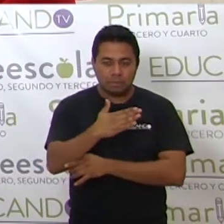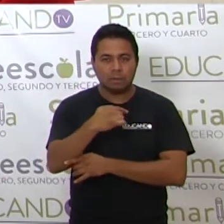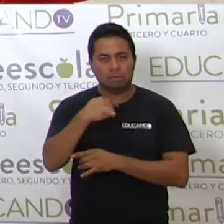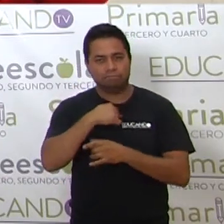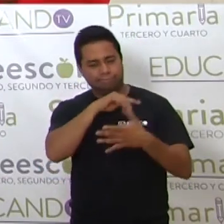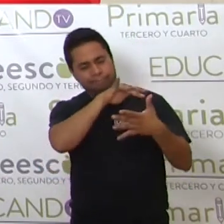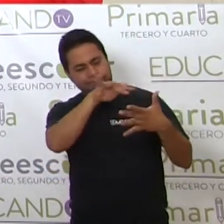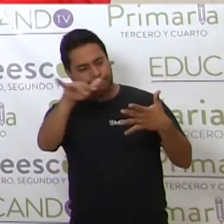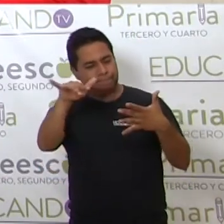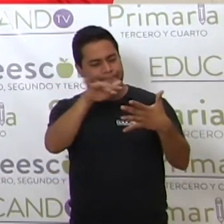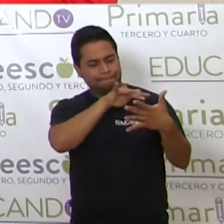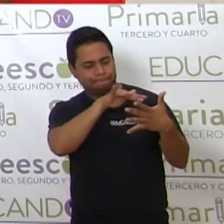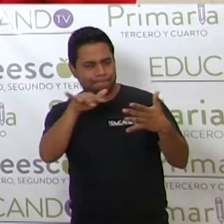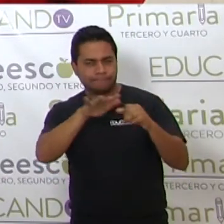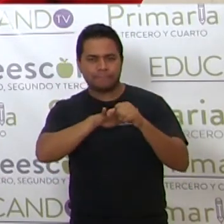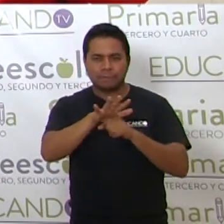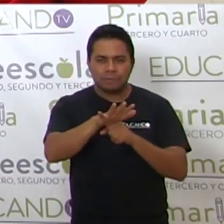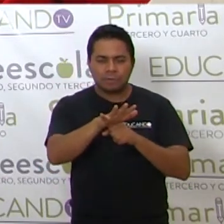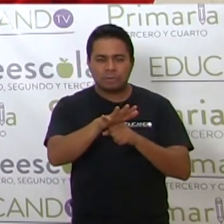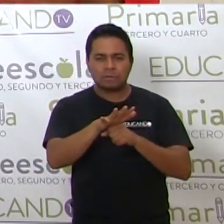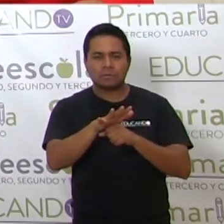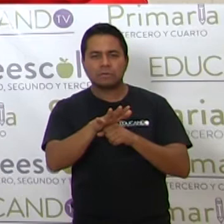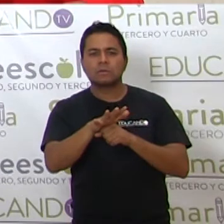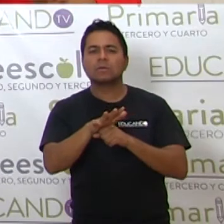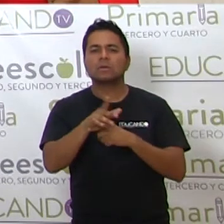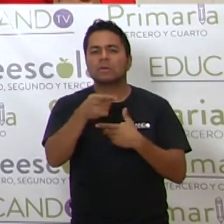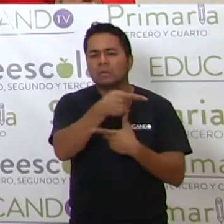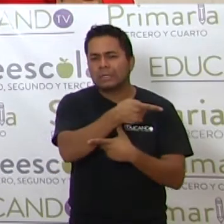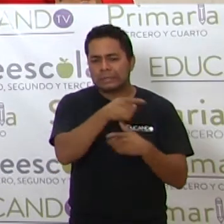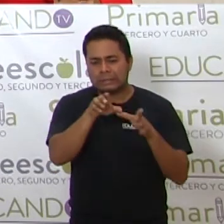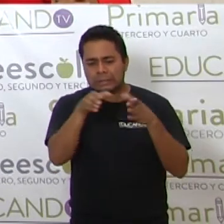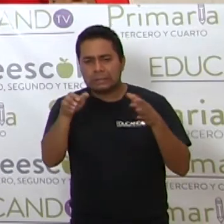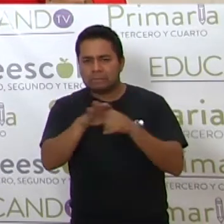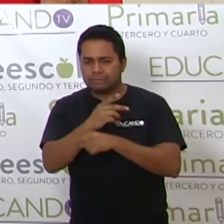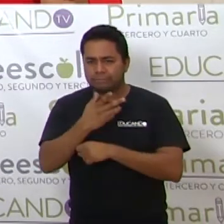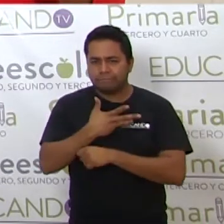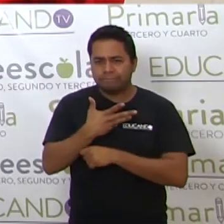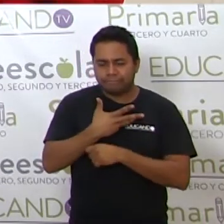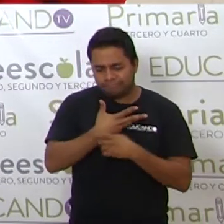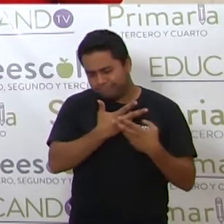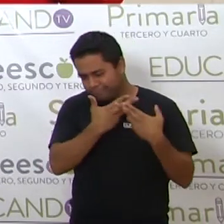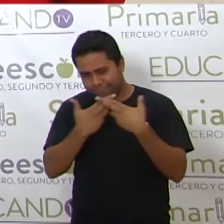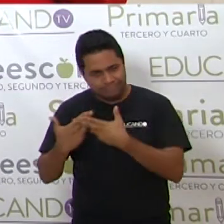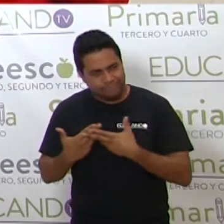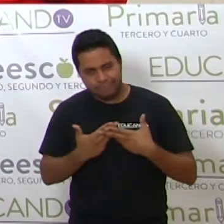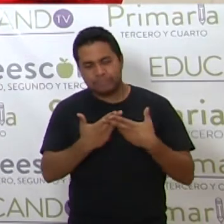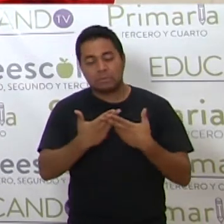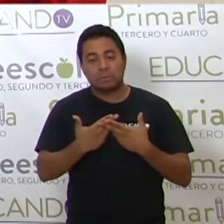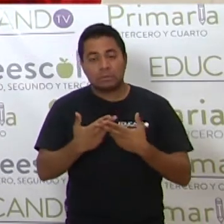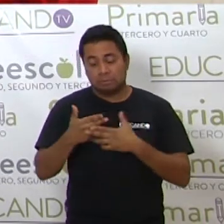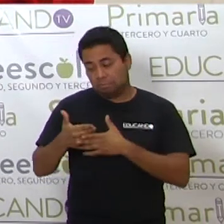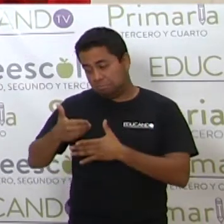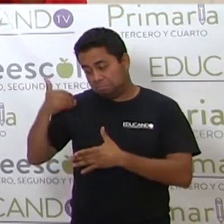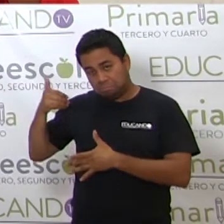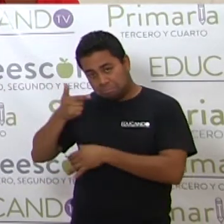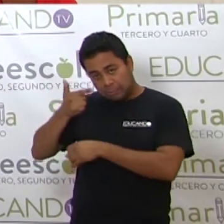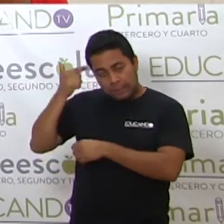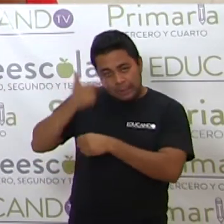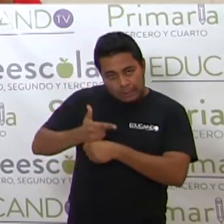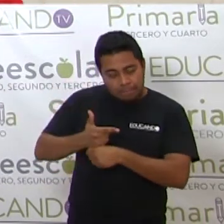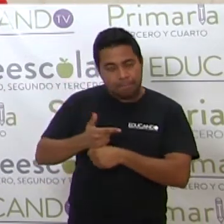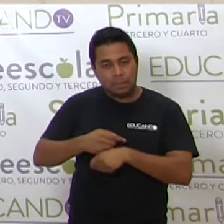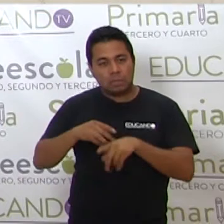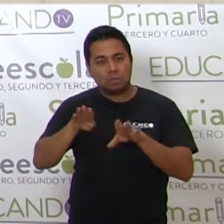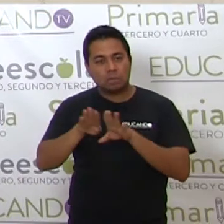voy a leer un poquito de nuestro cuento porque así tenemos muchísimo pero antes no sé si se han dado cuenta que ya